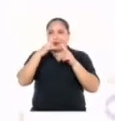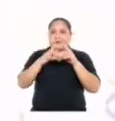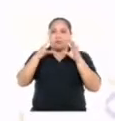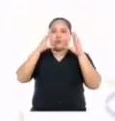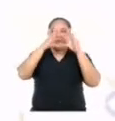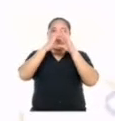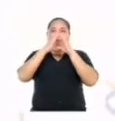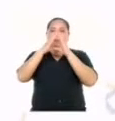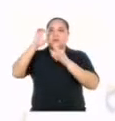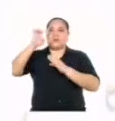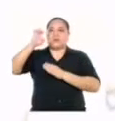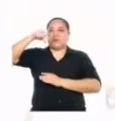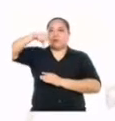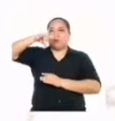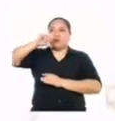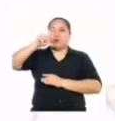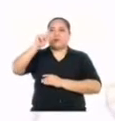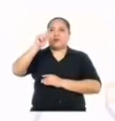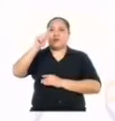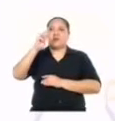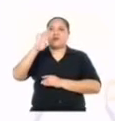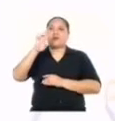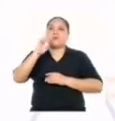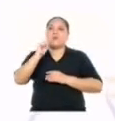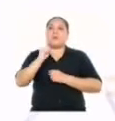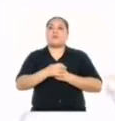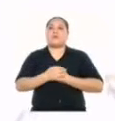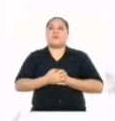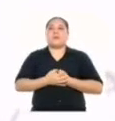son triángulos equiláteros.